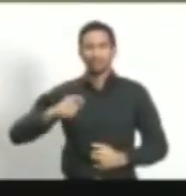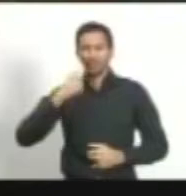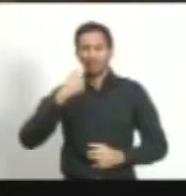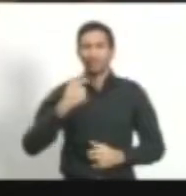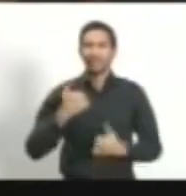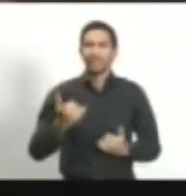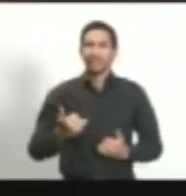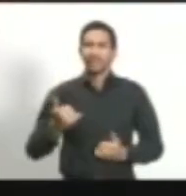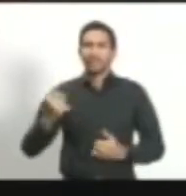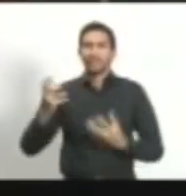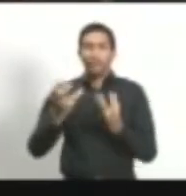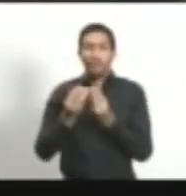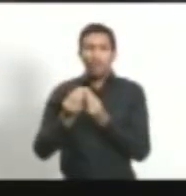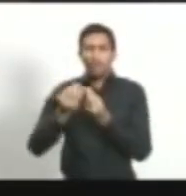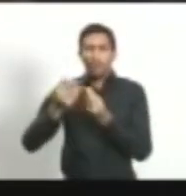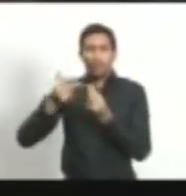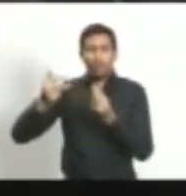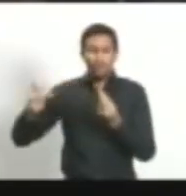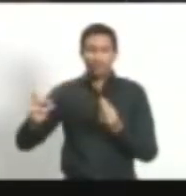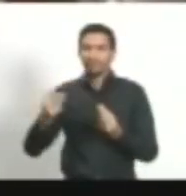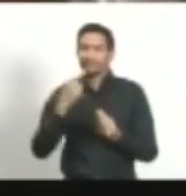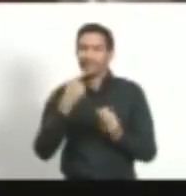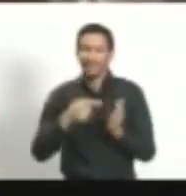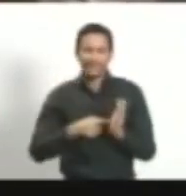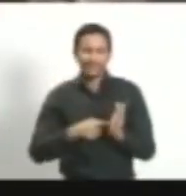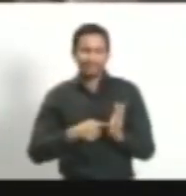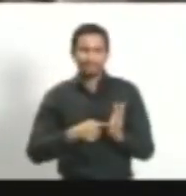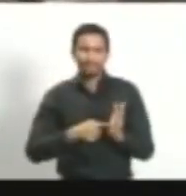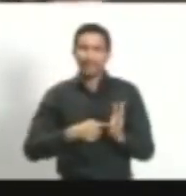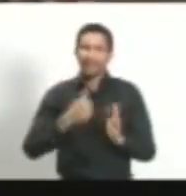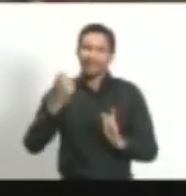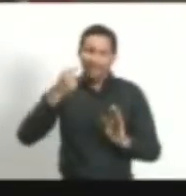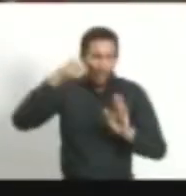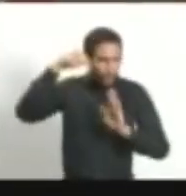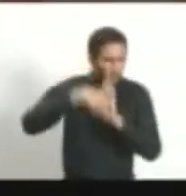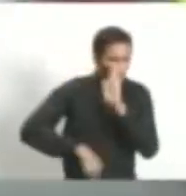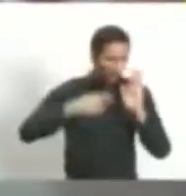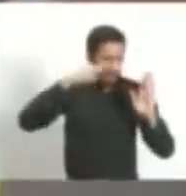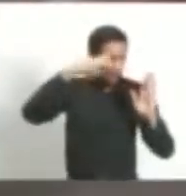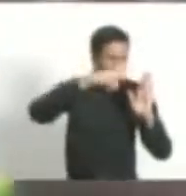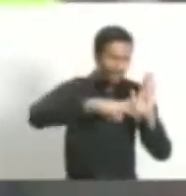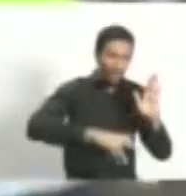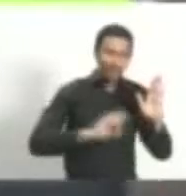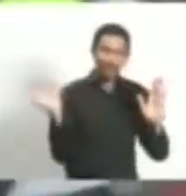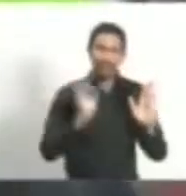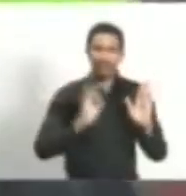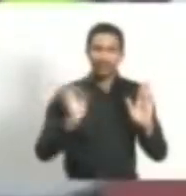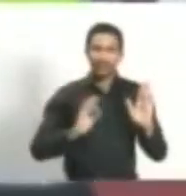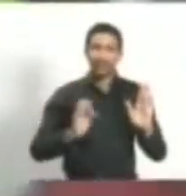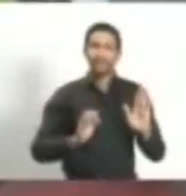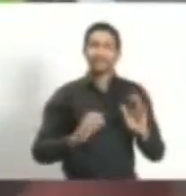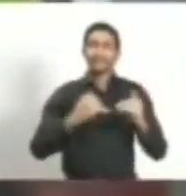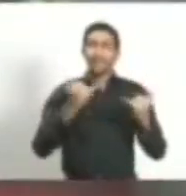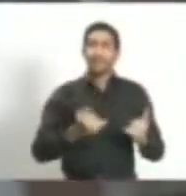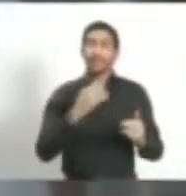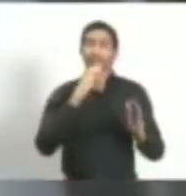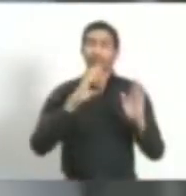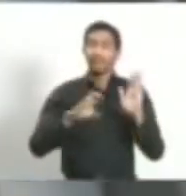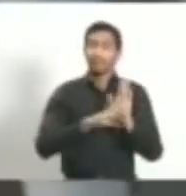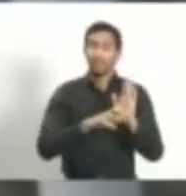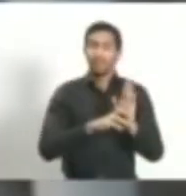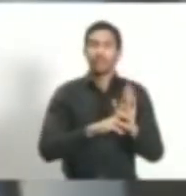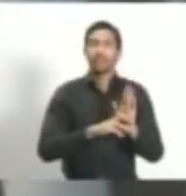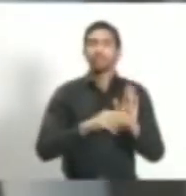no ha actuado profundizando en sus fallos, actuando como garante de los derechos fundamentales de los ciudadanos. Su ejemplo más claro es respecto al ingreso